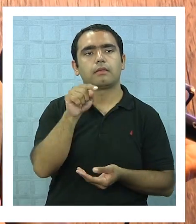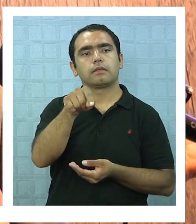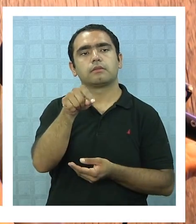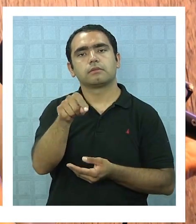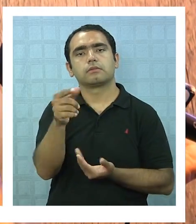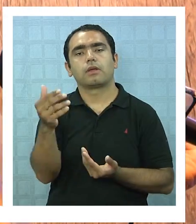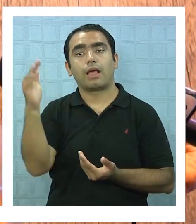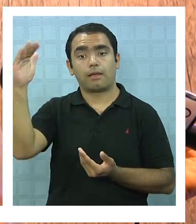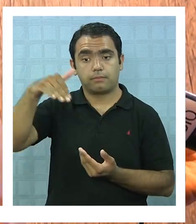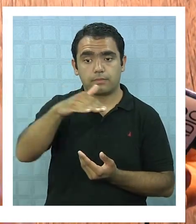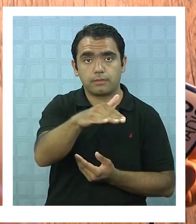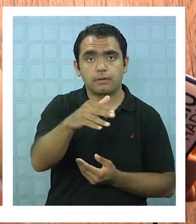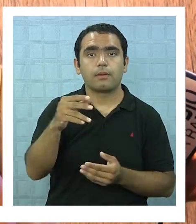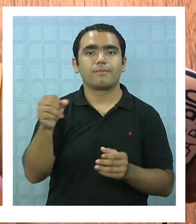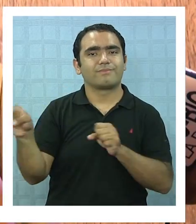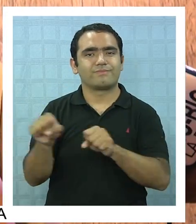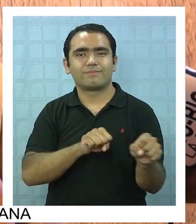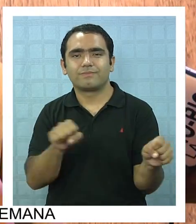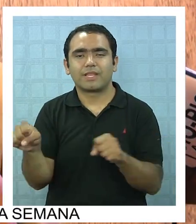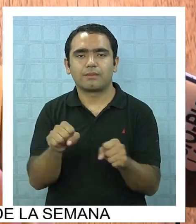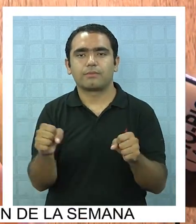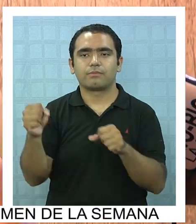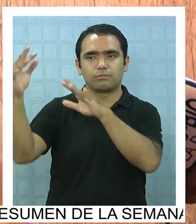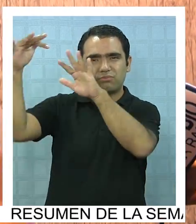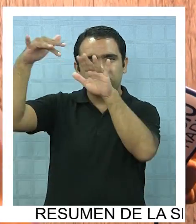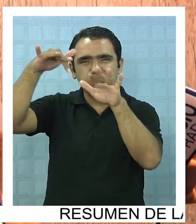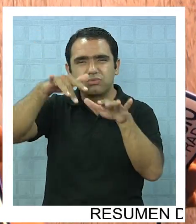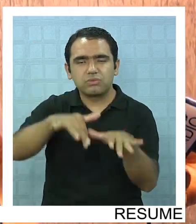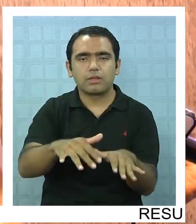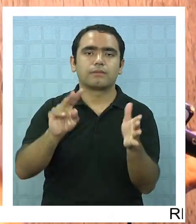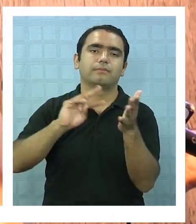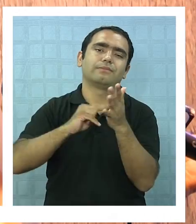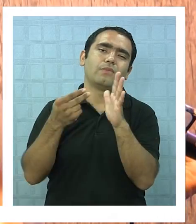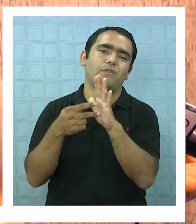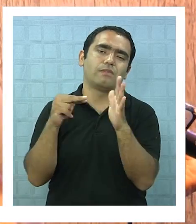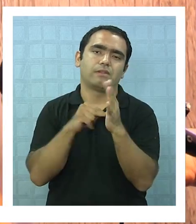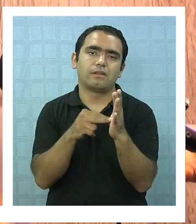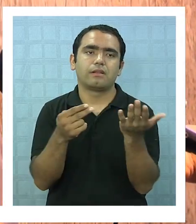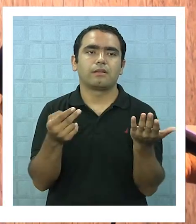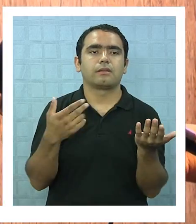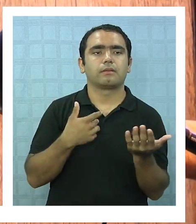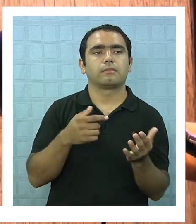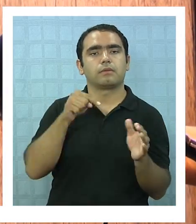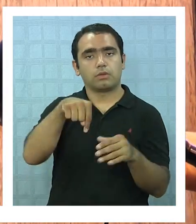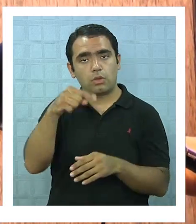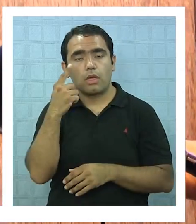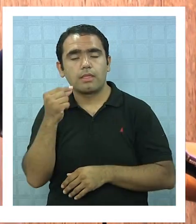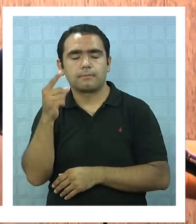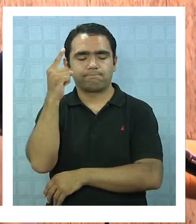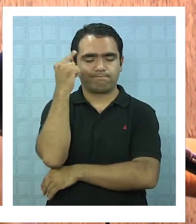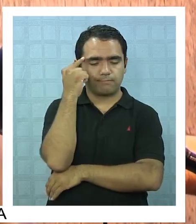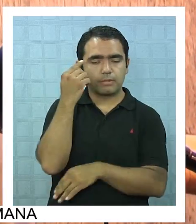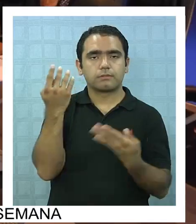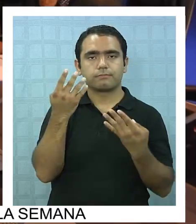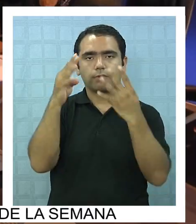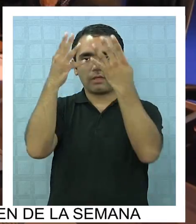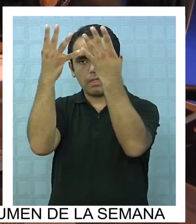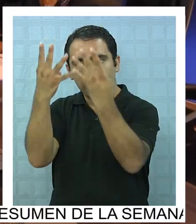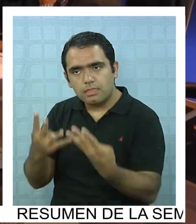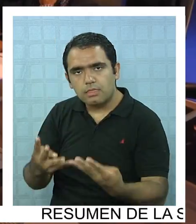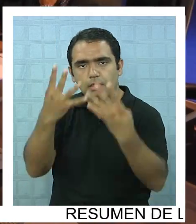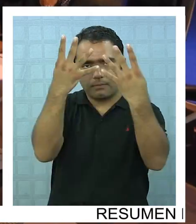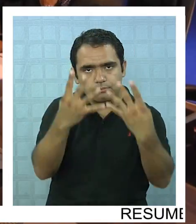cual nos presentó problemas principalmente en el terremoto, producto del desmoronamiento de mucho material que está en la ladera. Hoy día estamos viendo